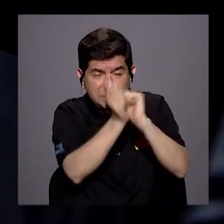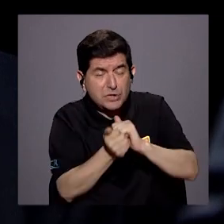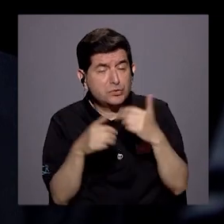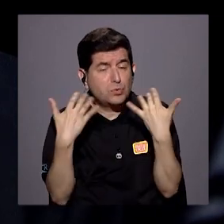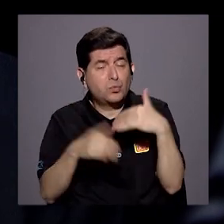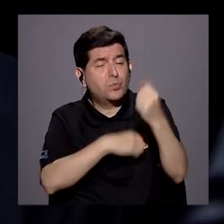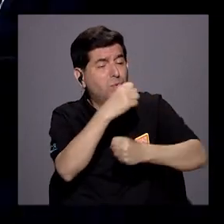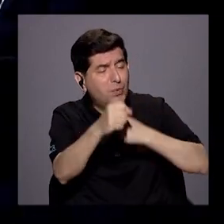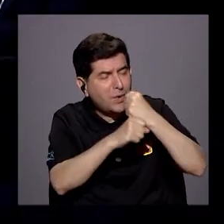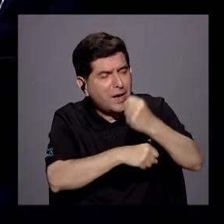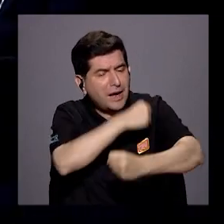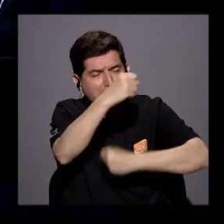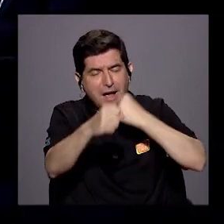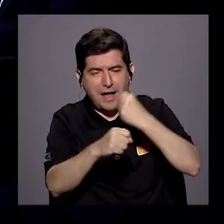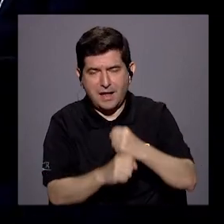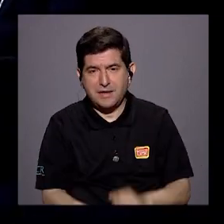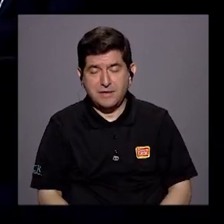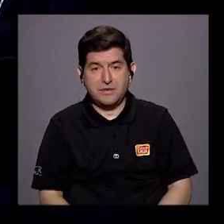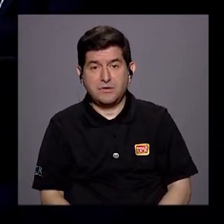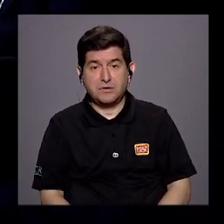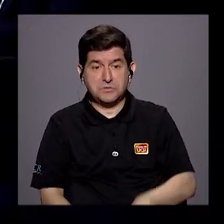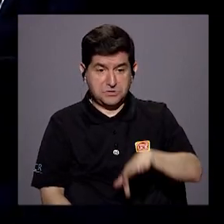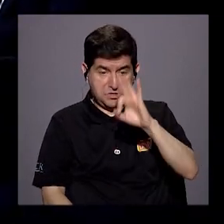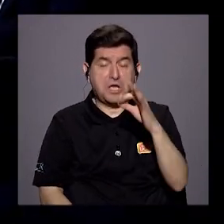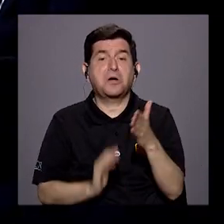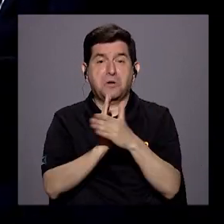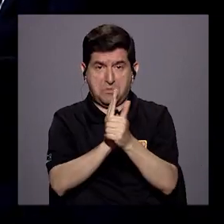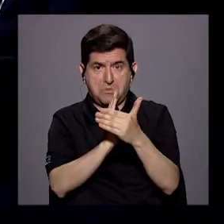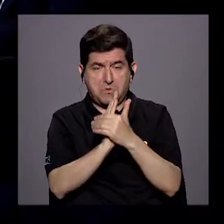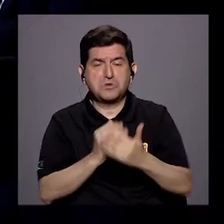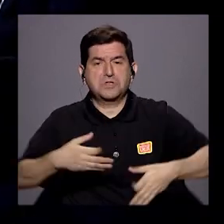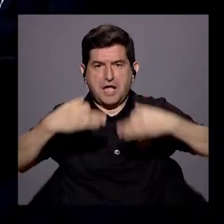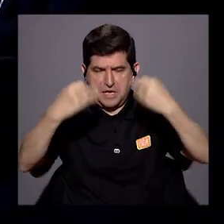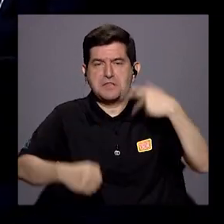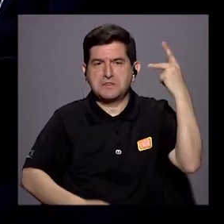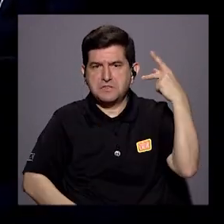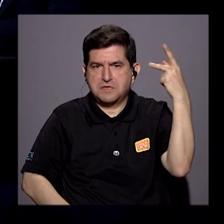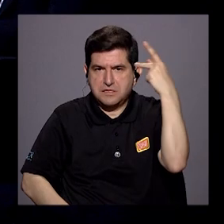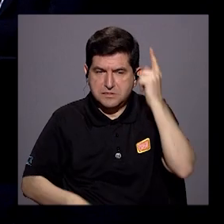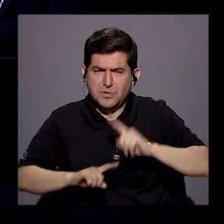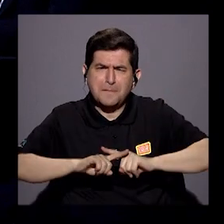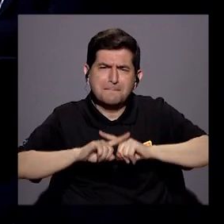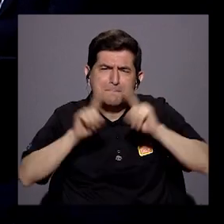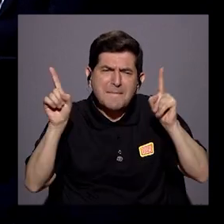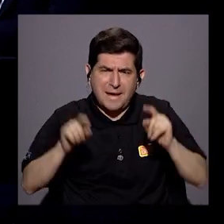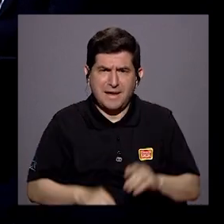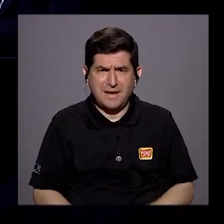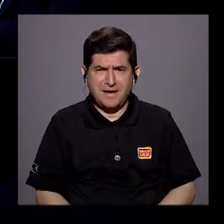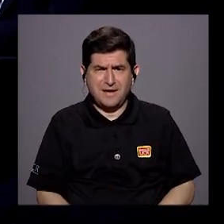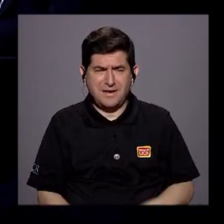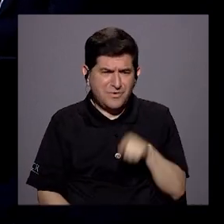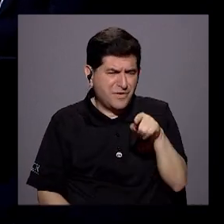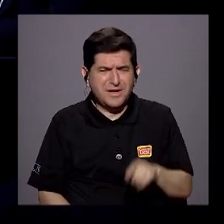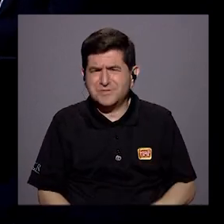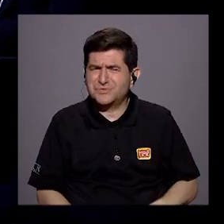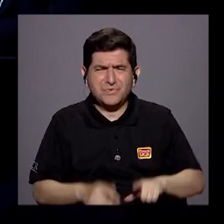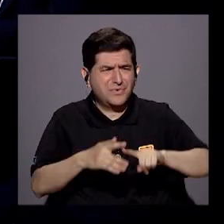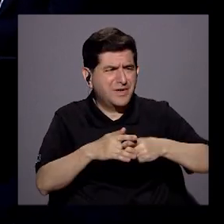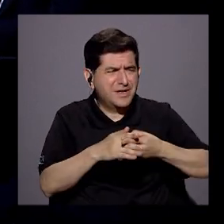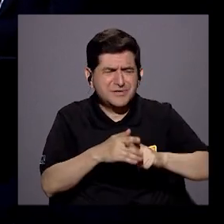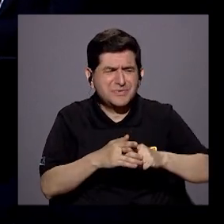costó muchos muchos años y bueno encontramos la capacidad de la decisión política pero es un remedio a